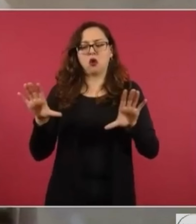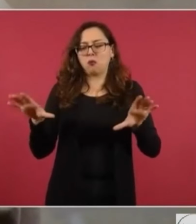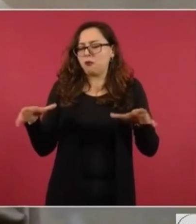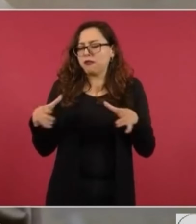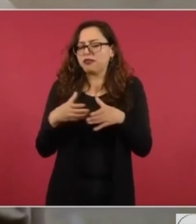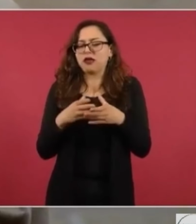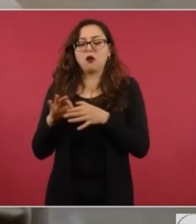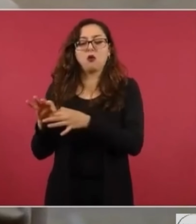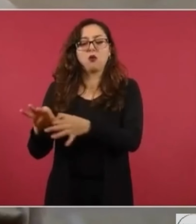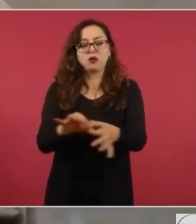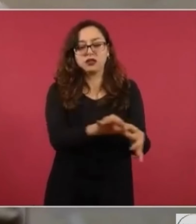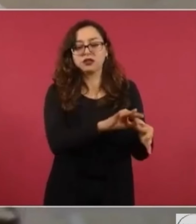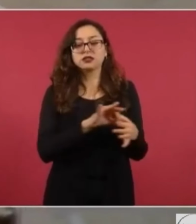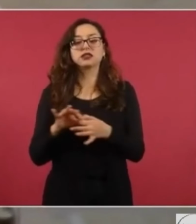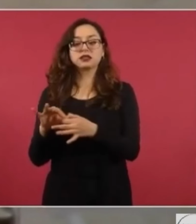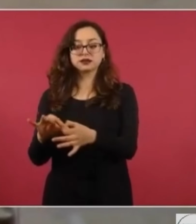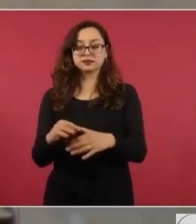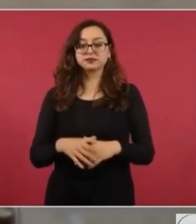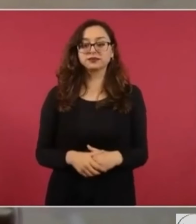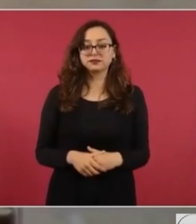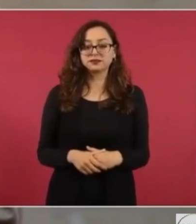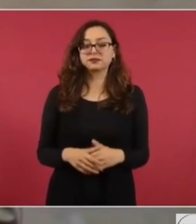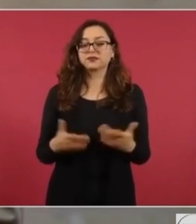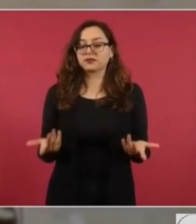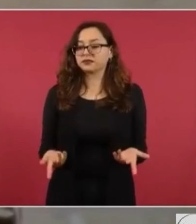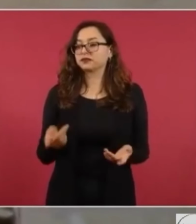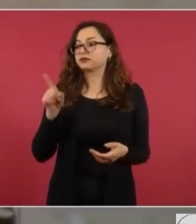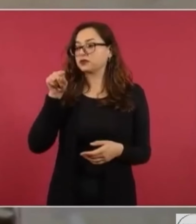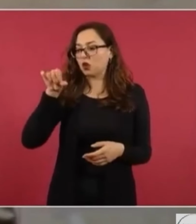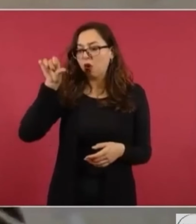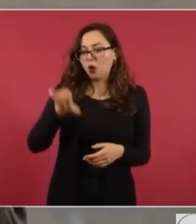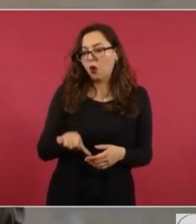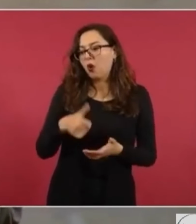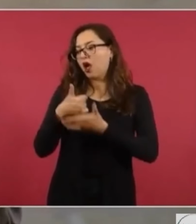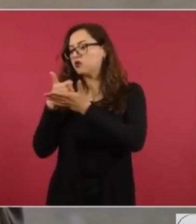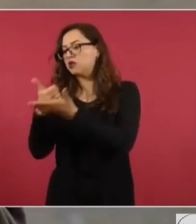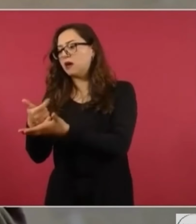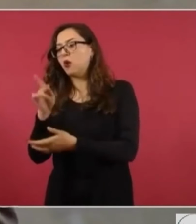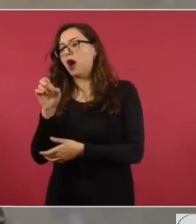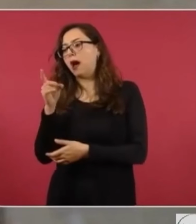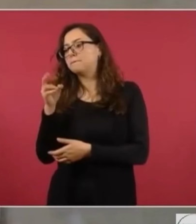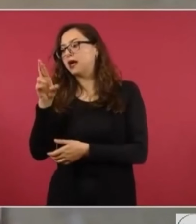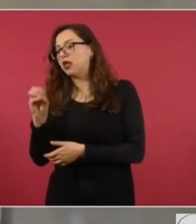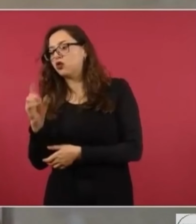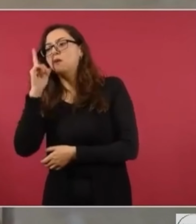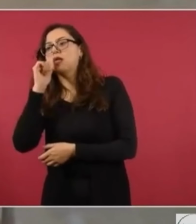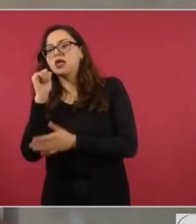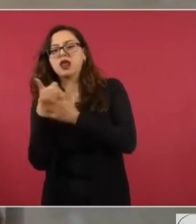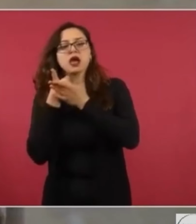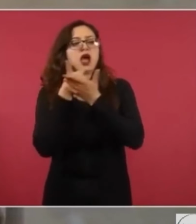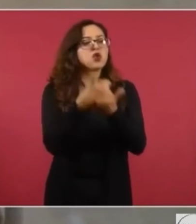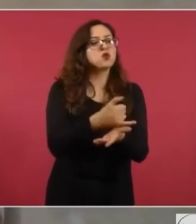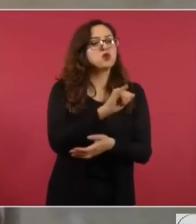comunidad, hoy para levantar la cosecha de Pedro, mañana para levantar la de Juan, y